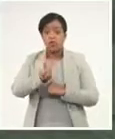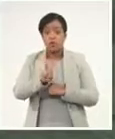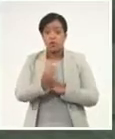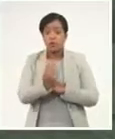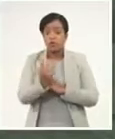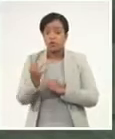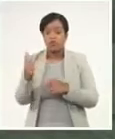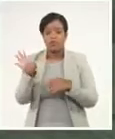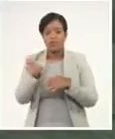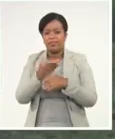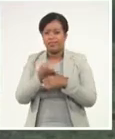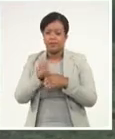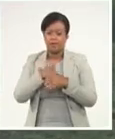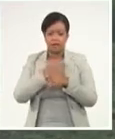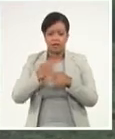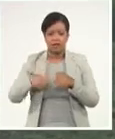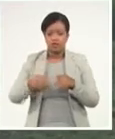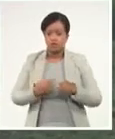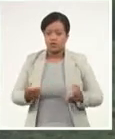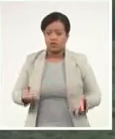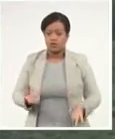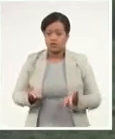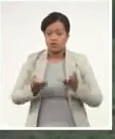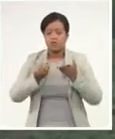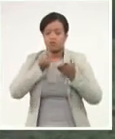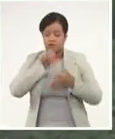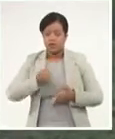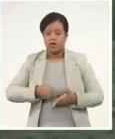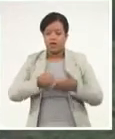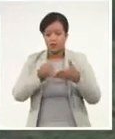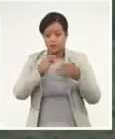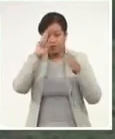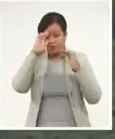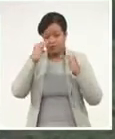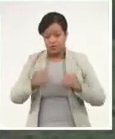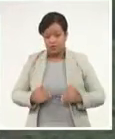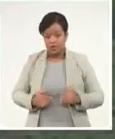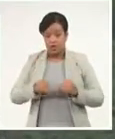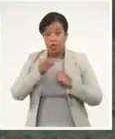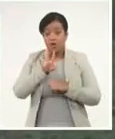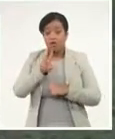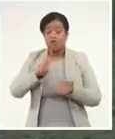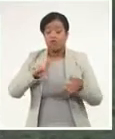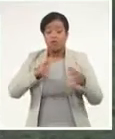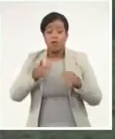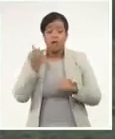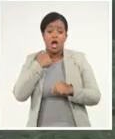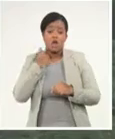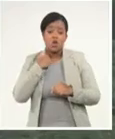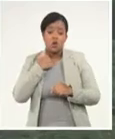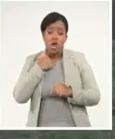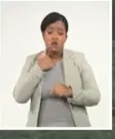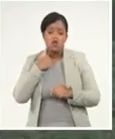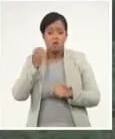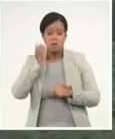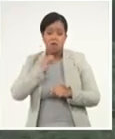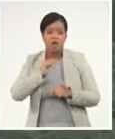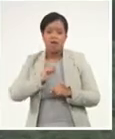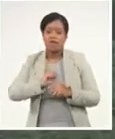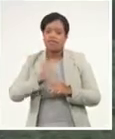están desarrollando para suplir estos renglones. 42 especies que cada año incrementa. Hay que decir